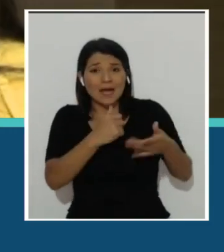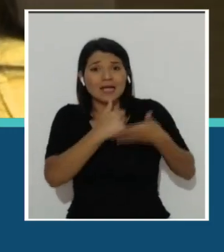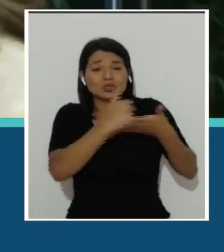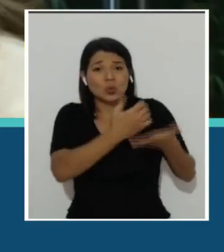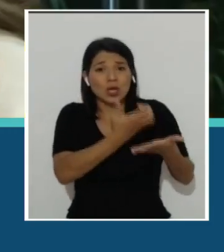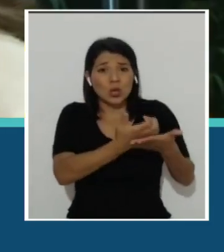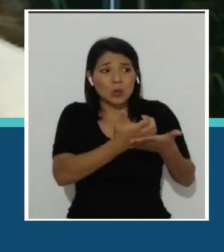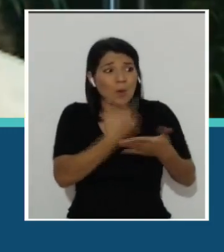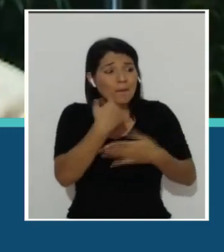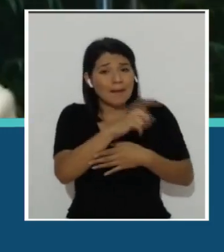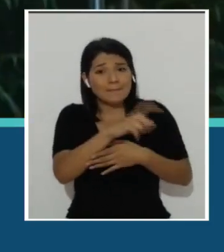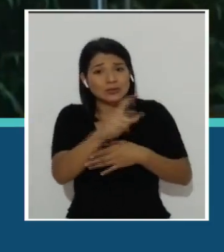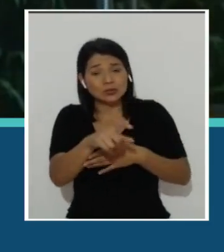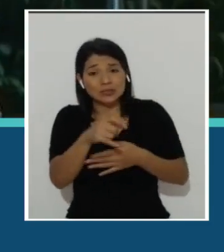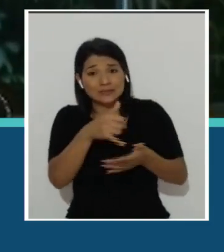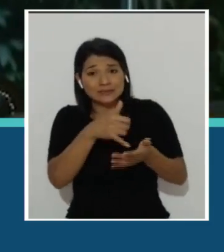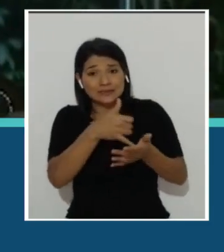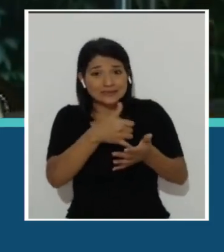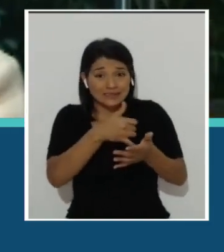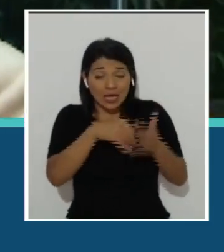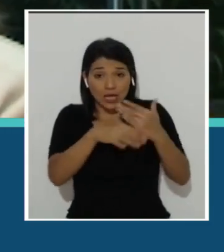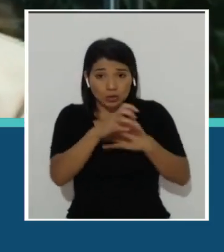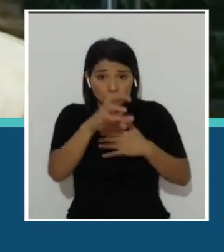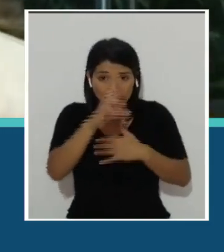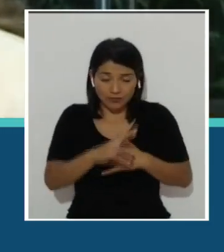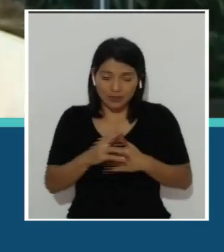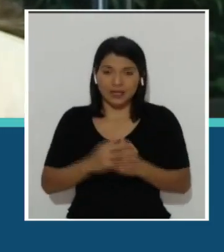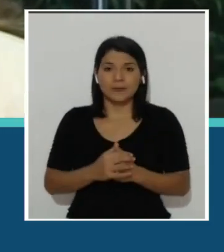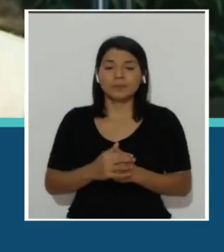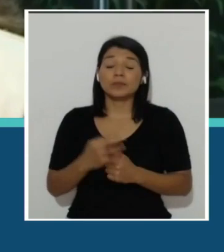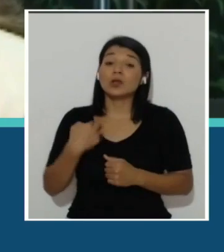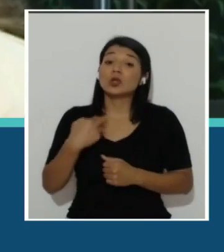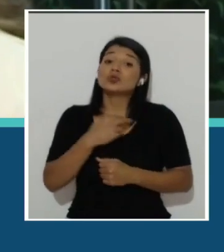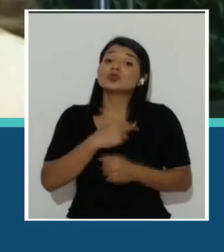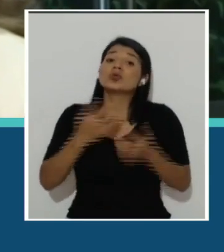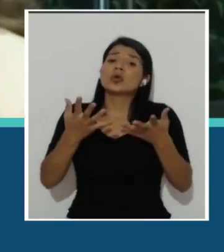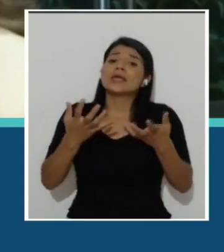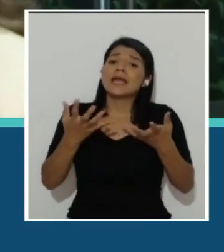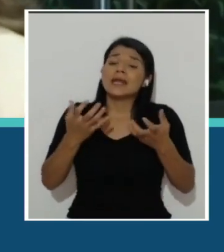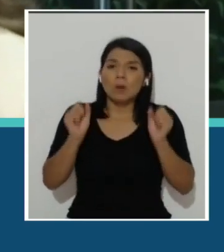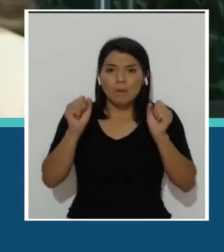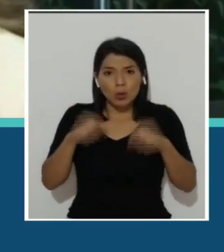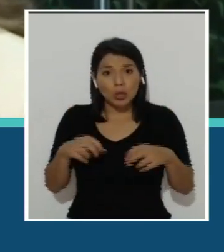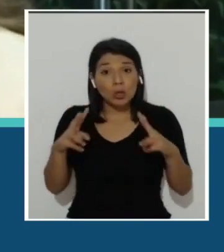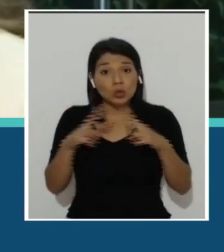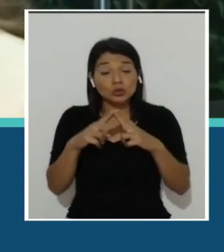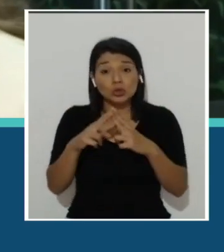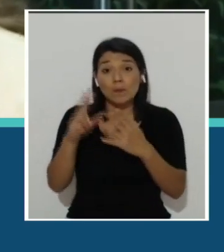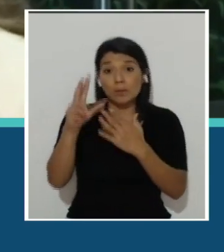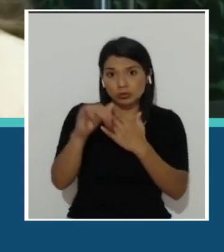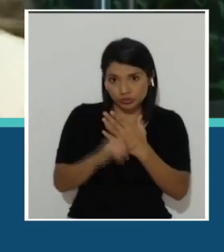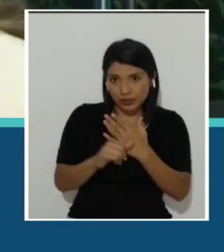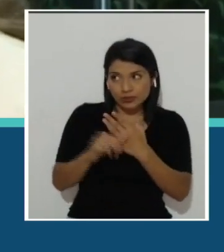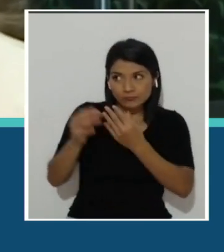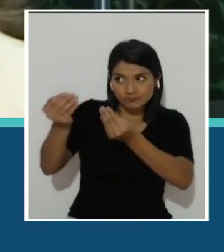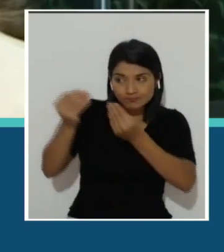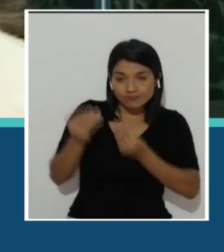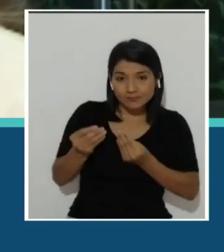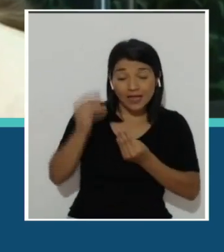país. Básicamente nosotros estamos deseosos de conocer los proyectos que va a mandar el Ejecutivo para apoyo al sector